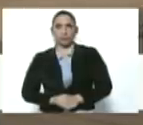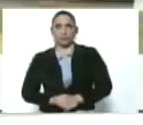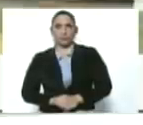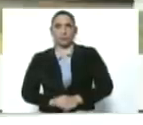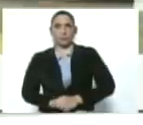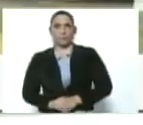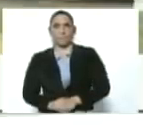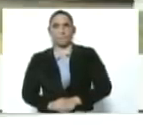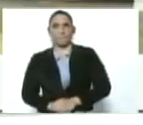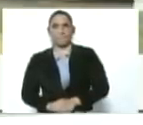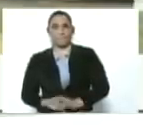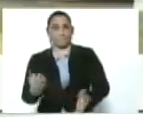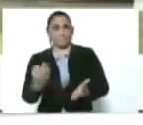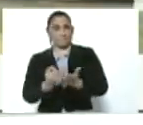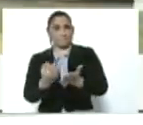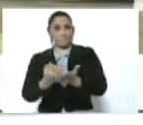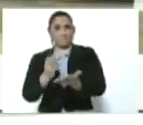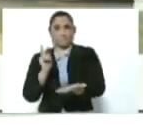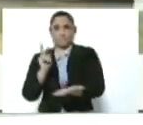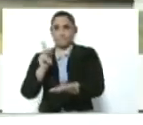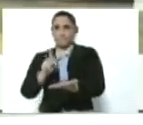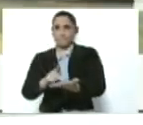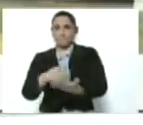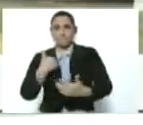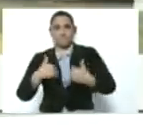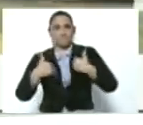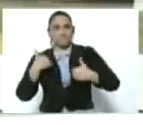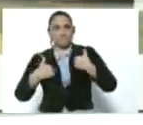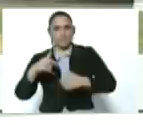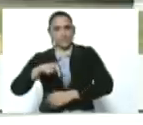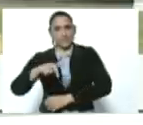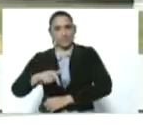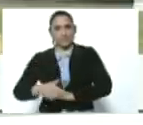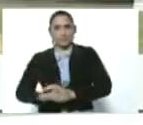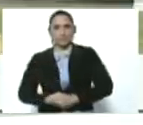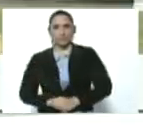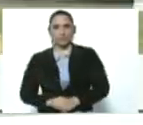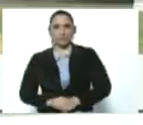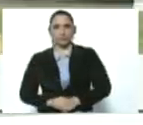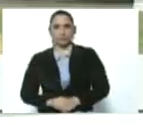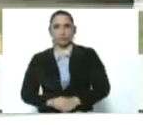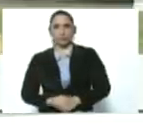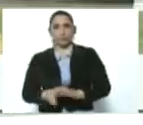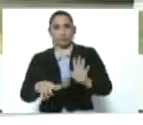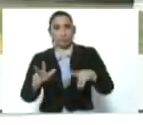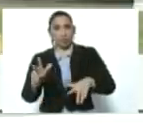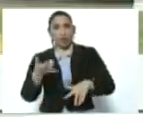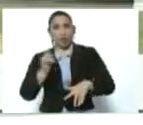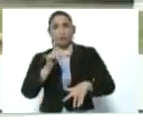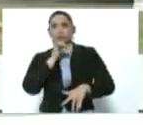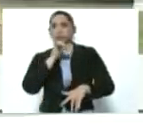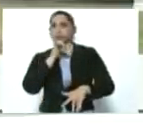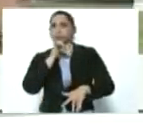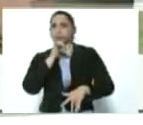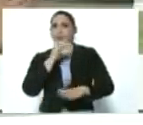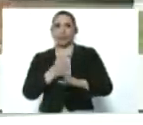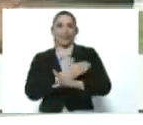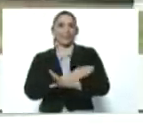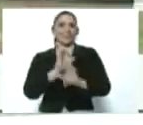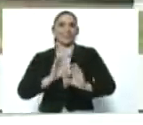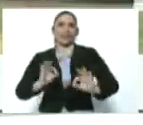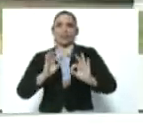siempre presente y consecuente bueno miércoles 13 aquí tengo el reporte antes que nada